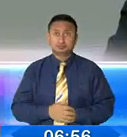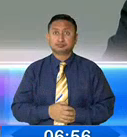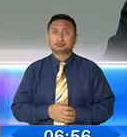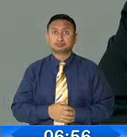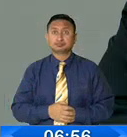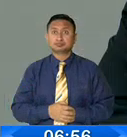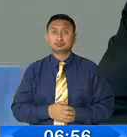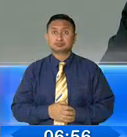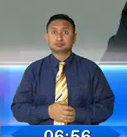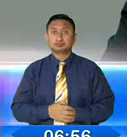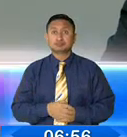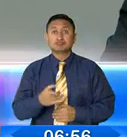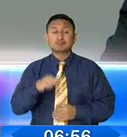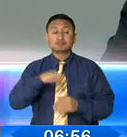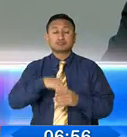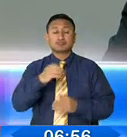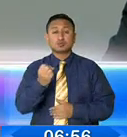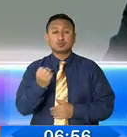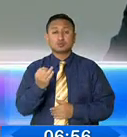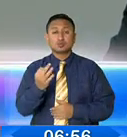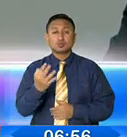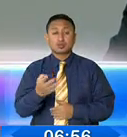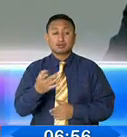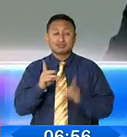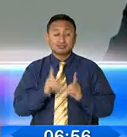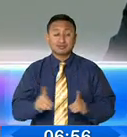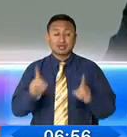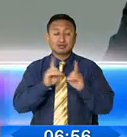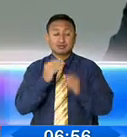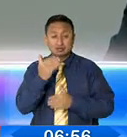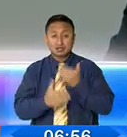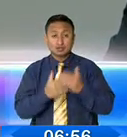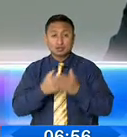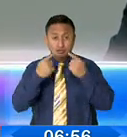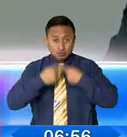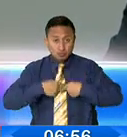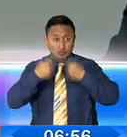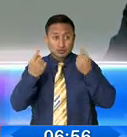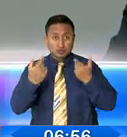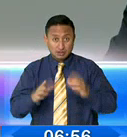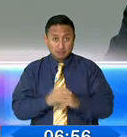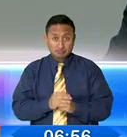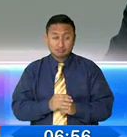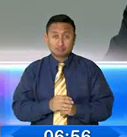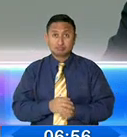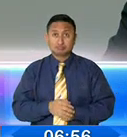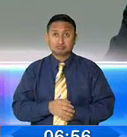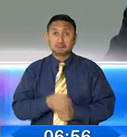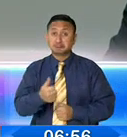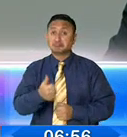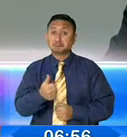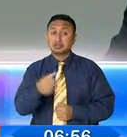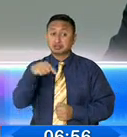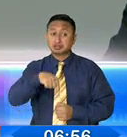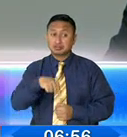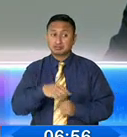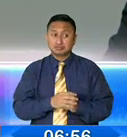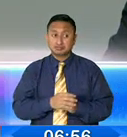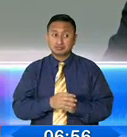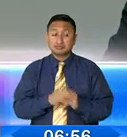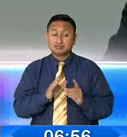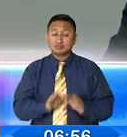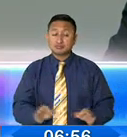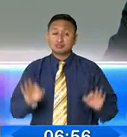conteo rápido, el divulgar los resultados inmediatamente iban llegando, fue el punto más